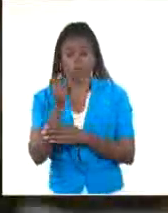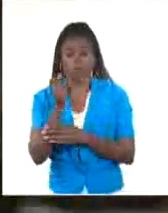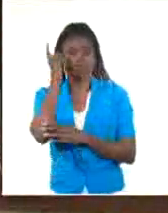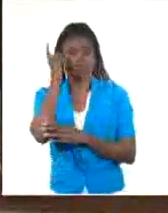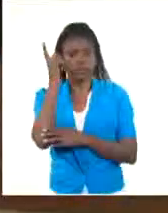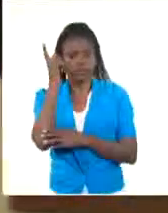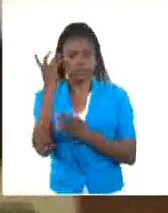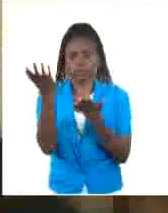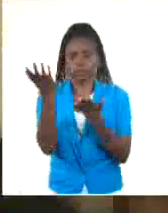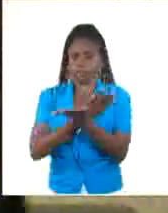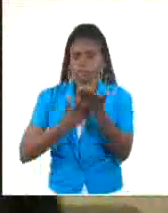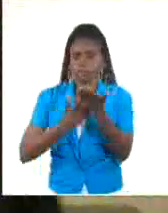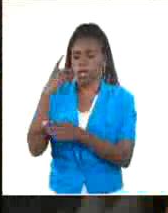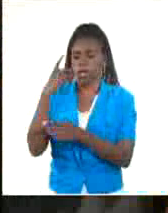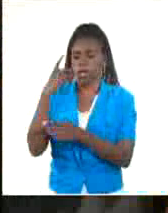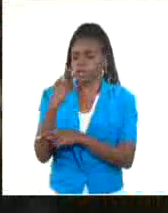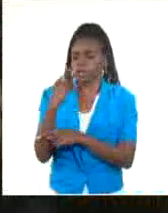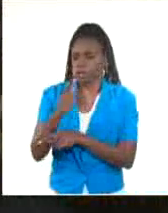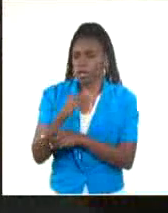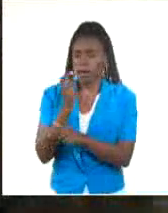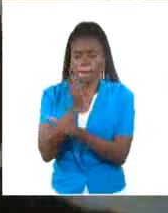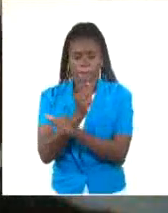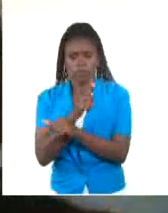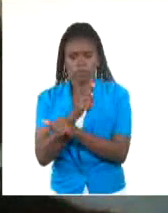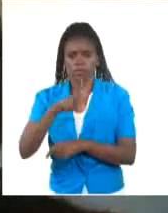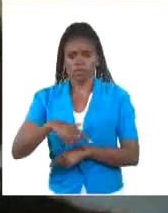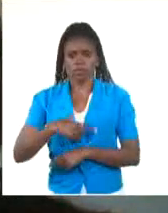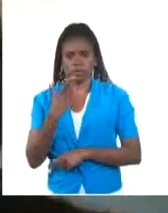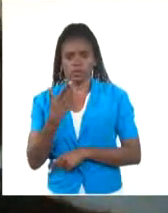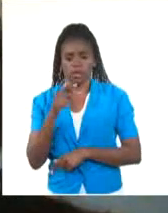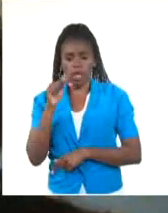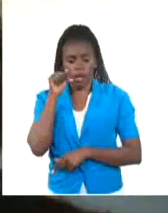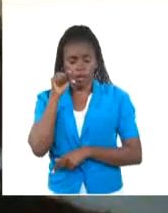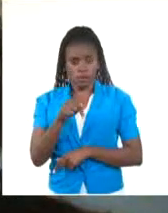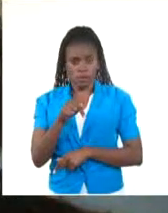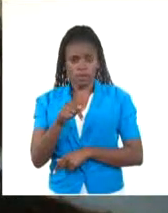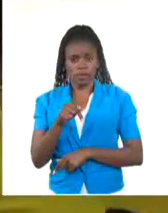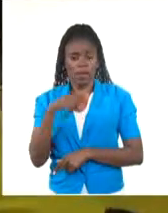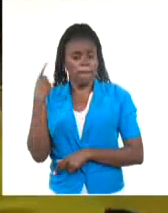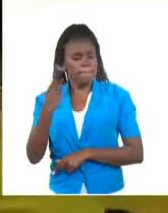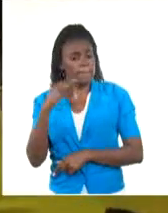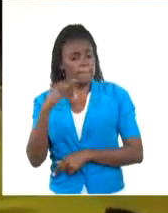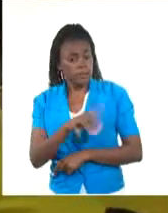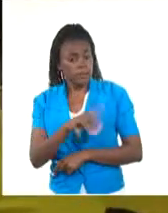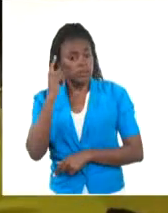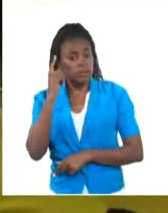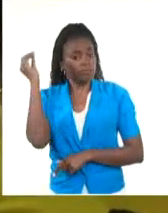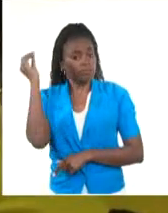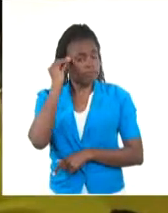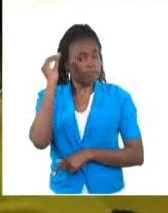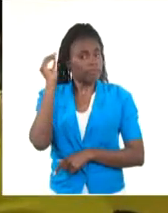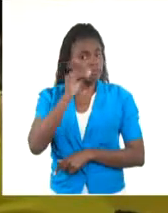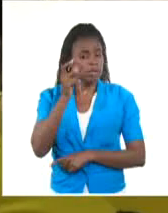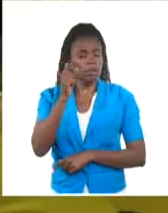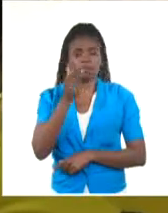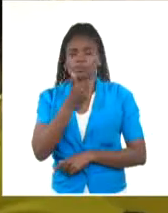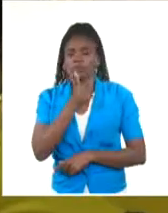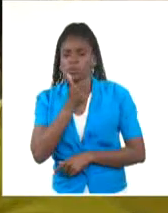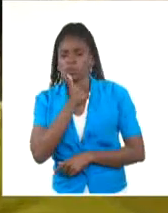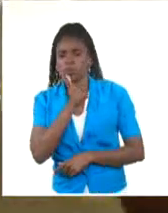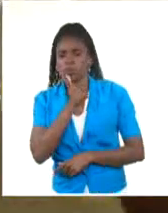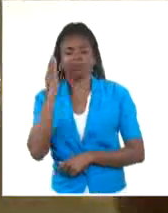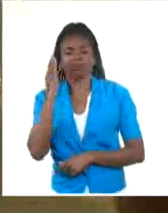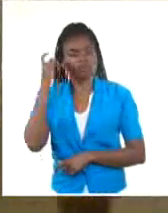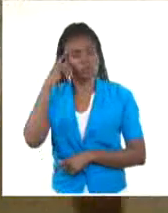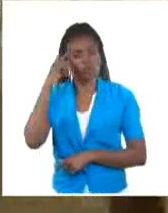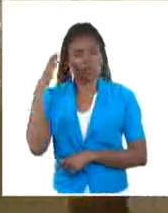experiencias instructores de diversas manifestaciones. Aquí, teoría y práctica, conocimientos, dudas, expectativas y